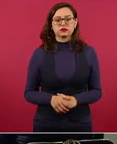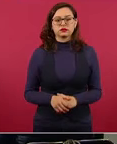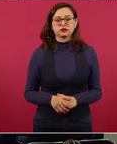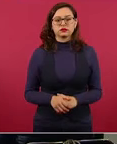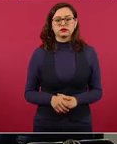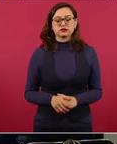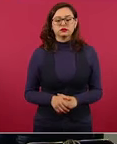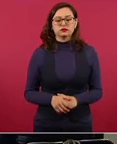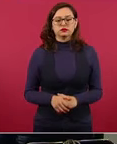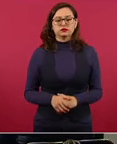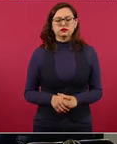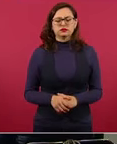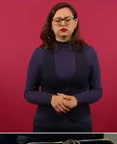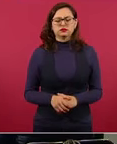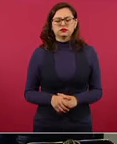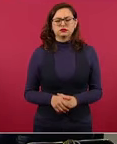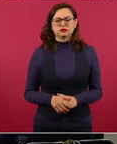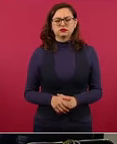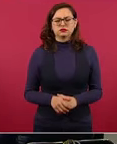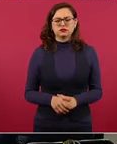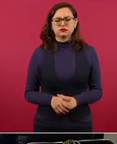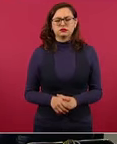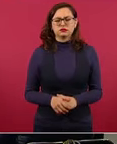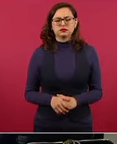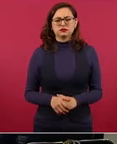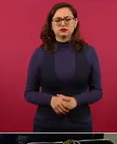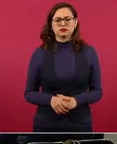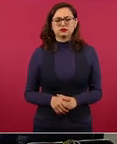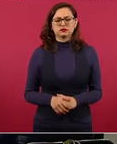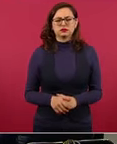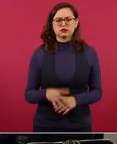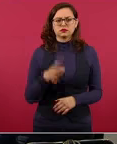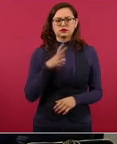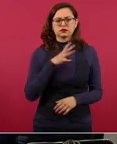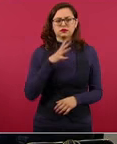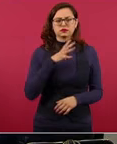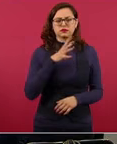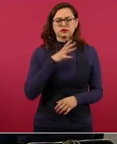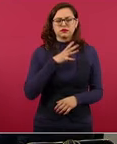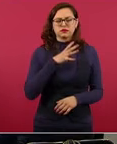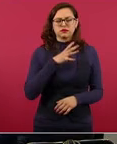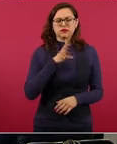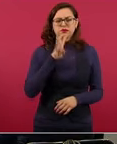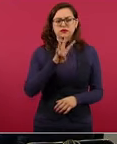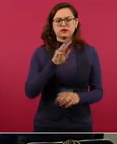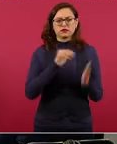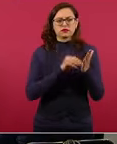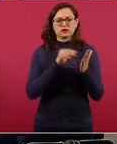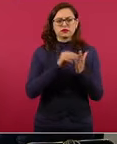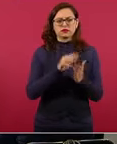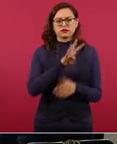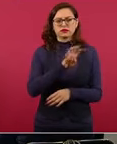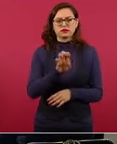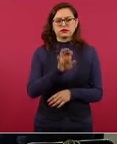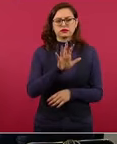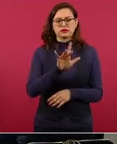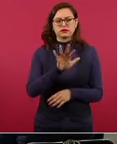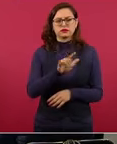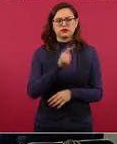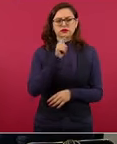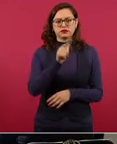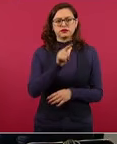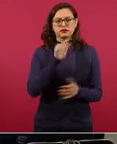un volumen concesionado de 4 millones 457 mil